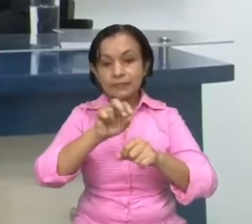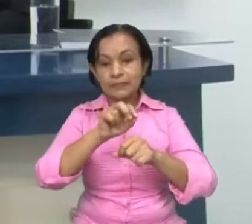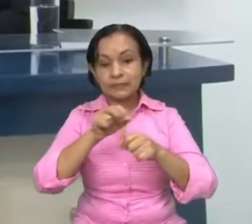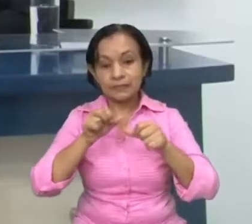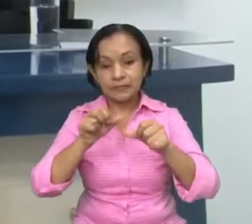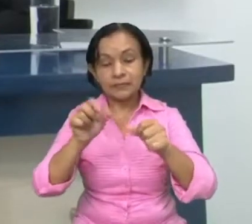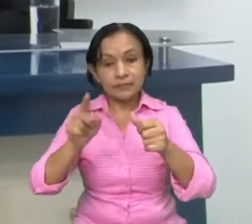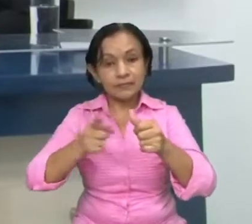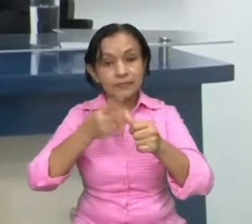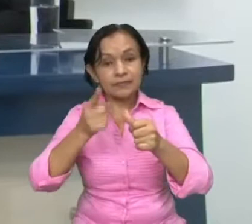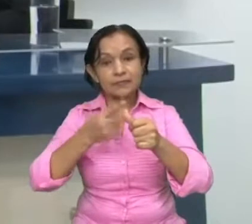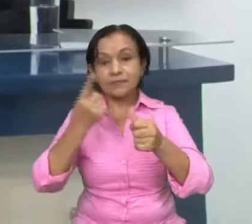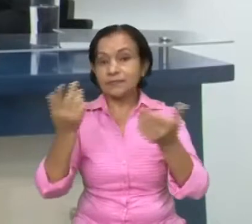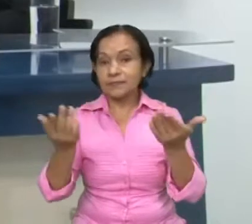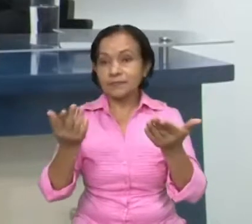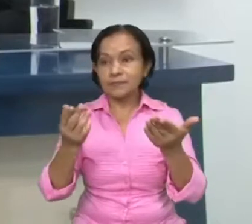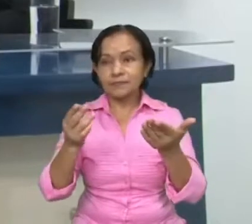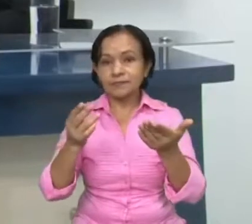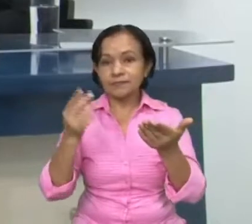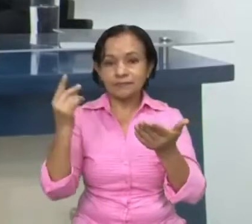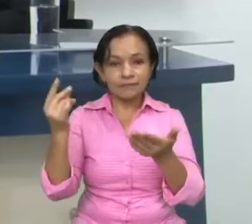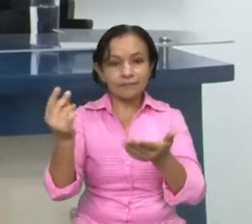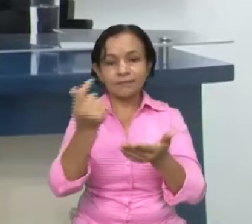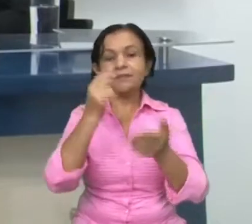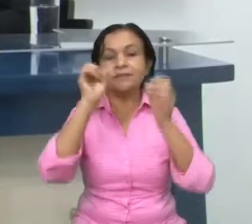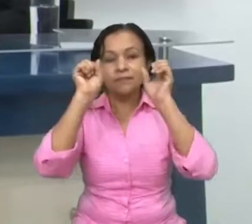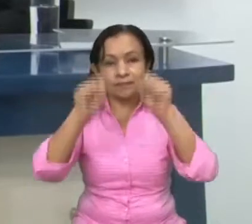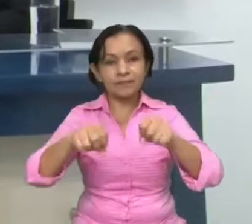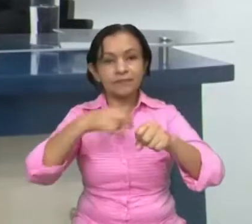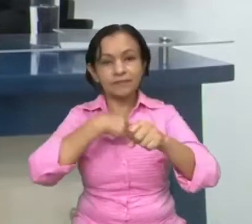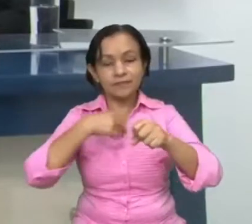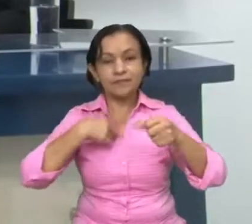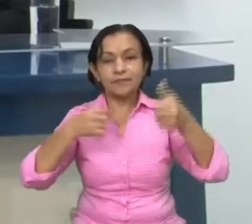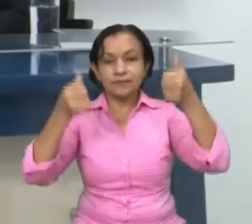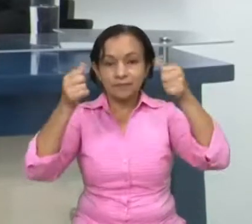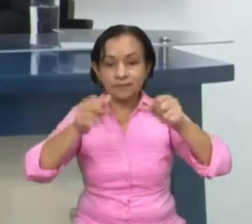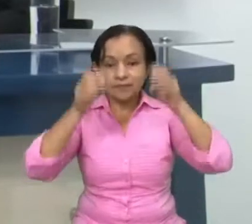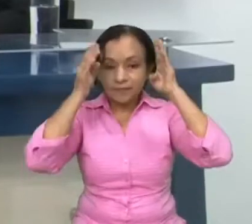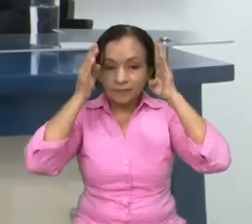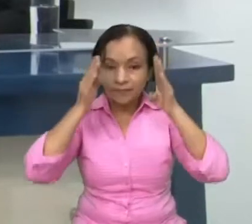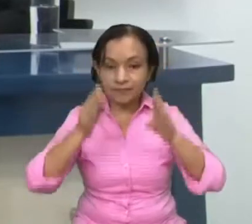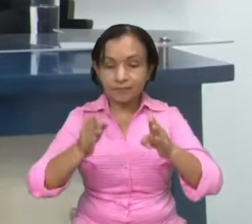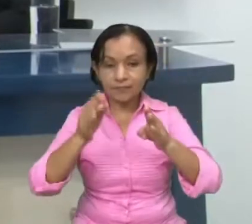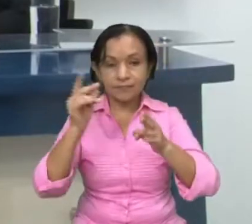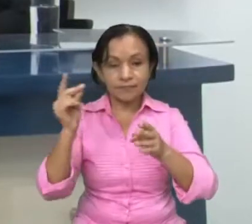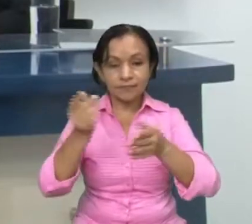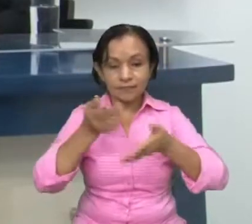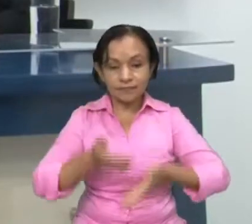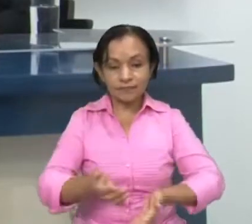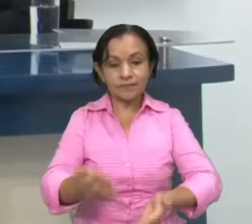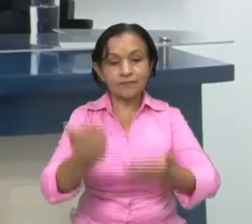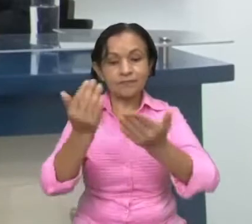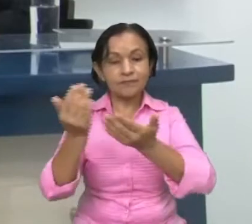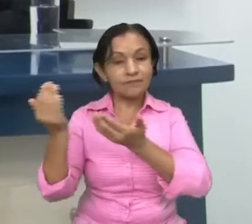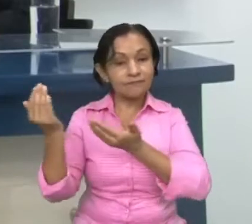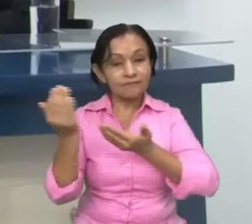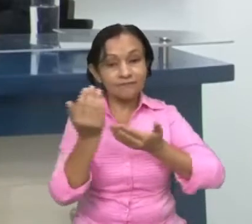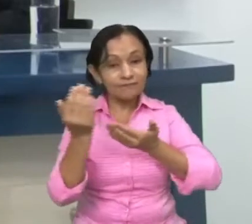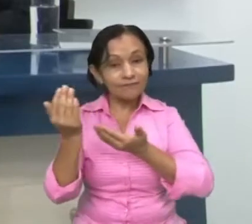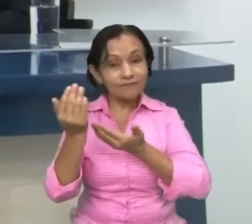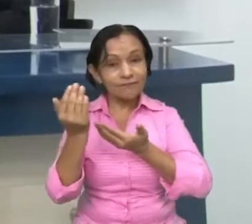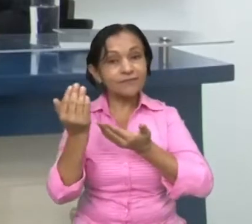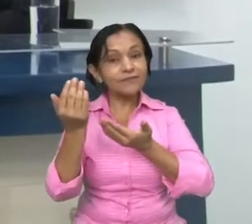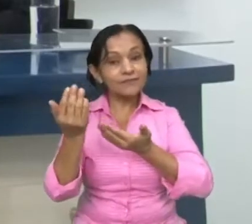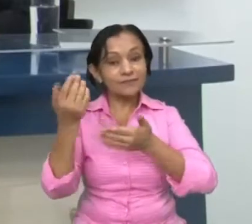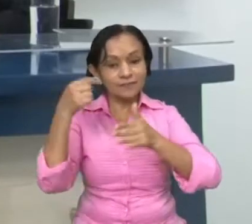decir, ese fue un periodo prácticamente récord en el que logramos establecer un abordaje quirúrgico de inmediato con el bebé. Y eso fue